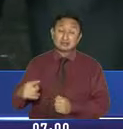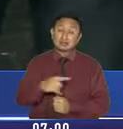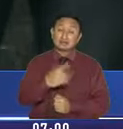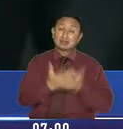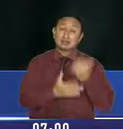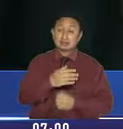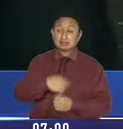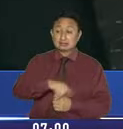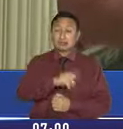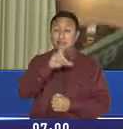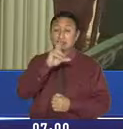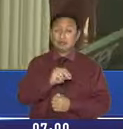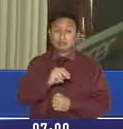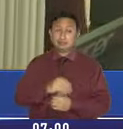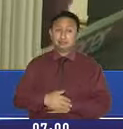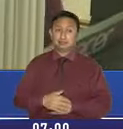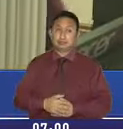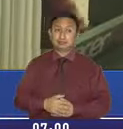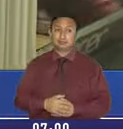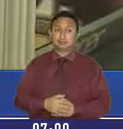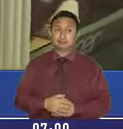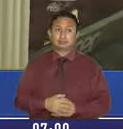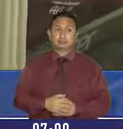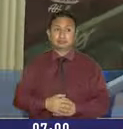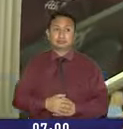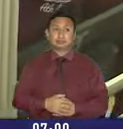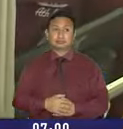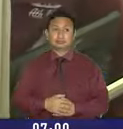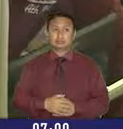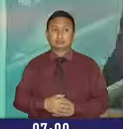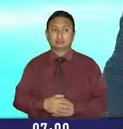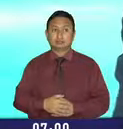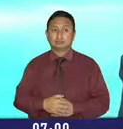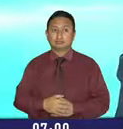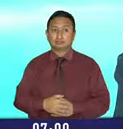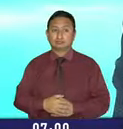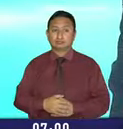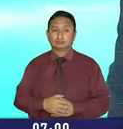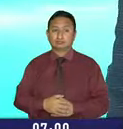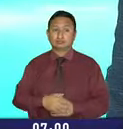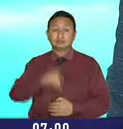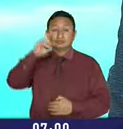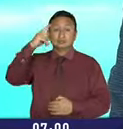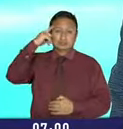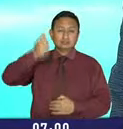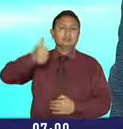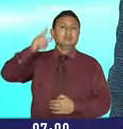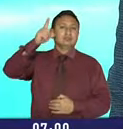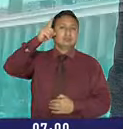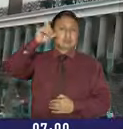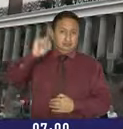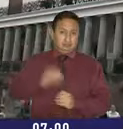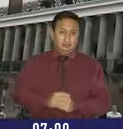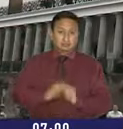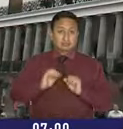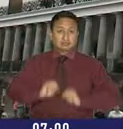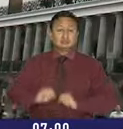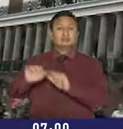informó Héctor Romero. El gobierno de Guillermo Lasso, a través de su secretario jurídico, Fabián